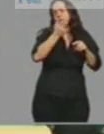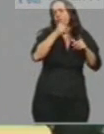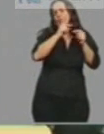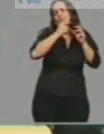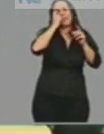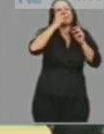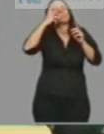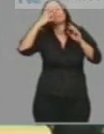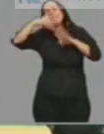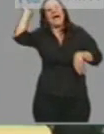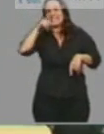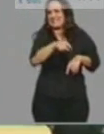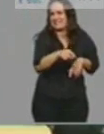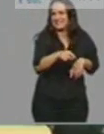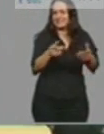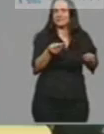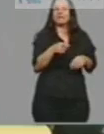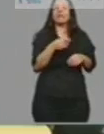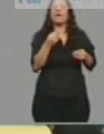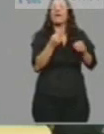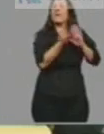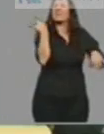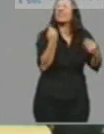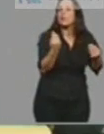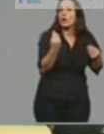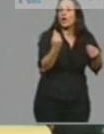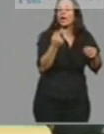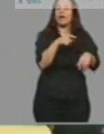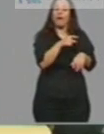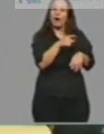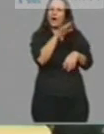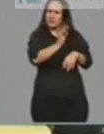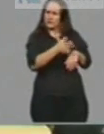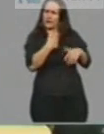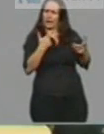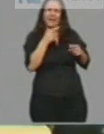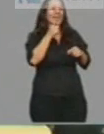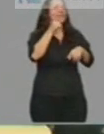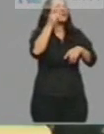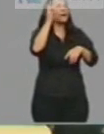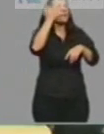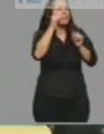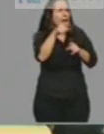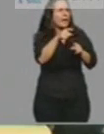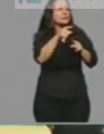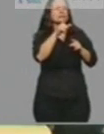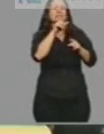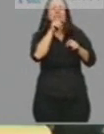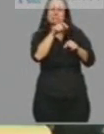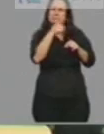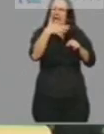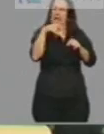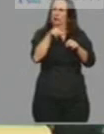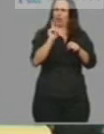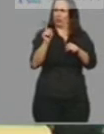El argumento central para esa quita fue que quien sabe que va a un lugar donde están pagando una tasa exorbitante que no se paga en